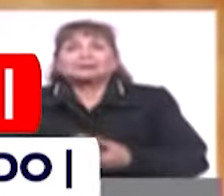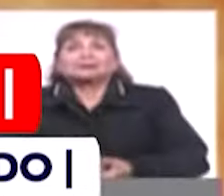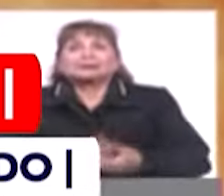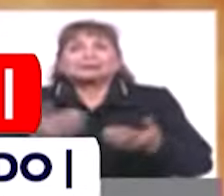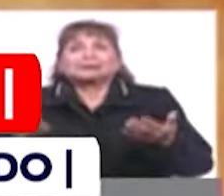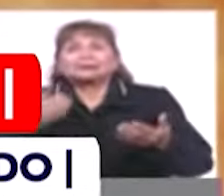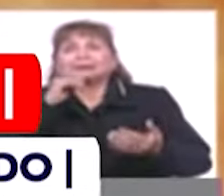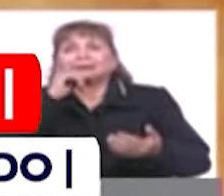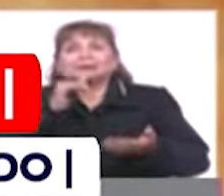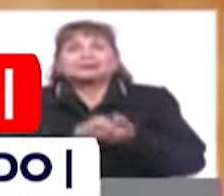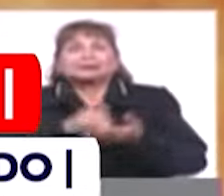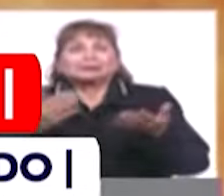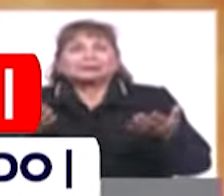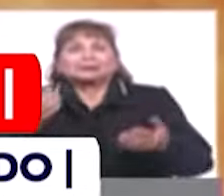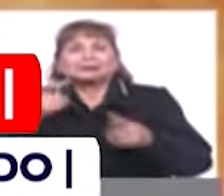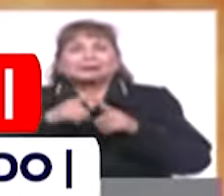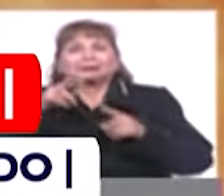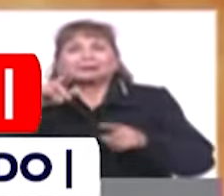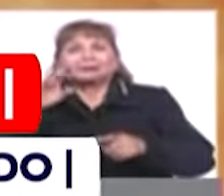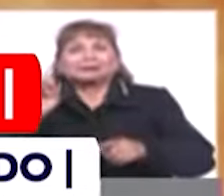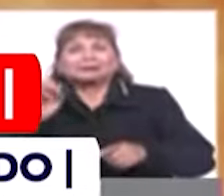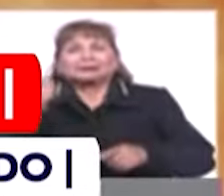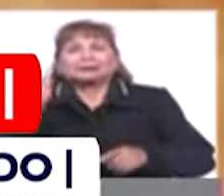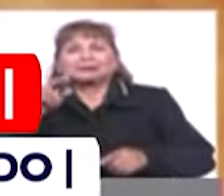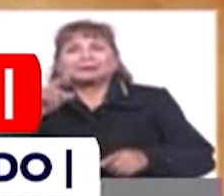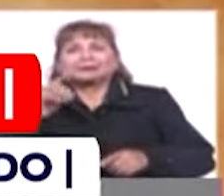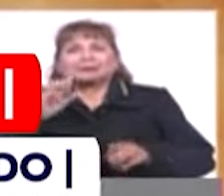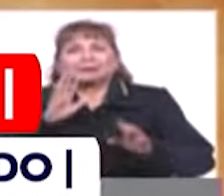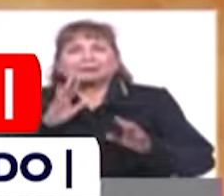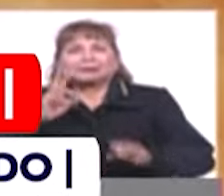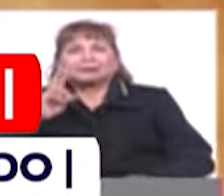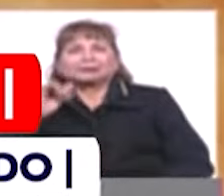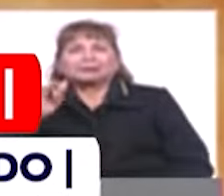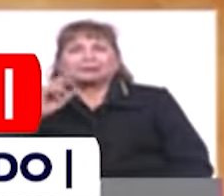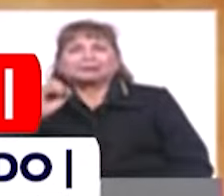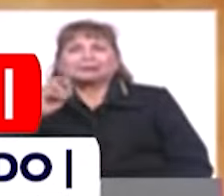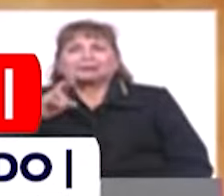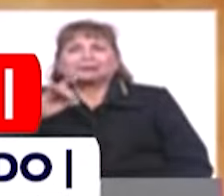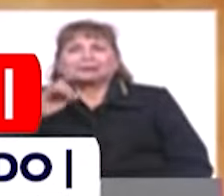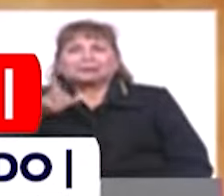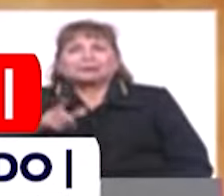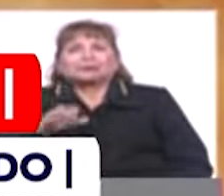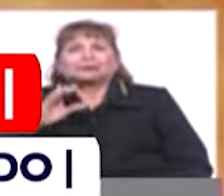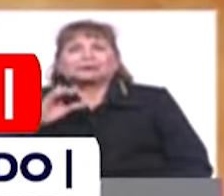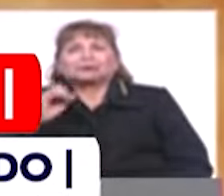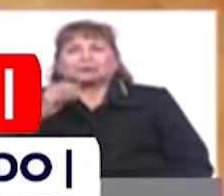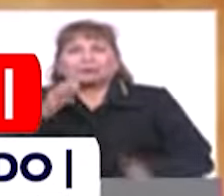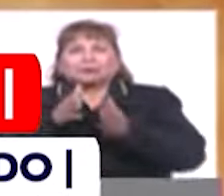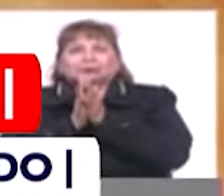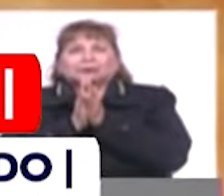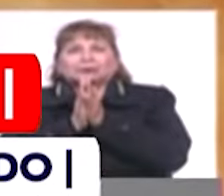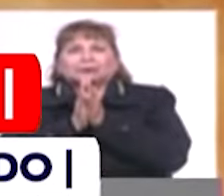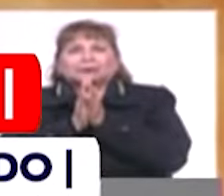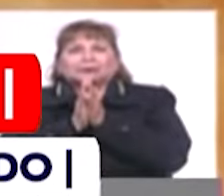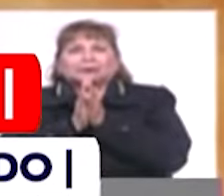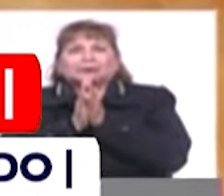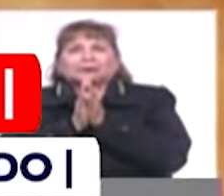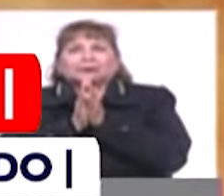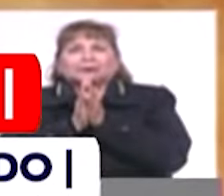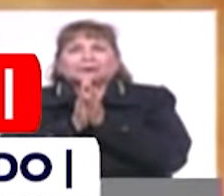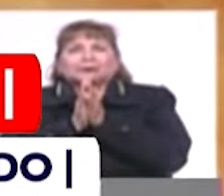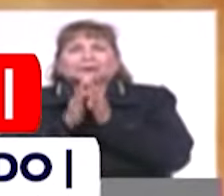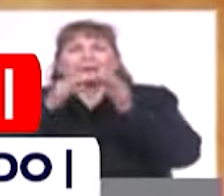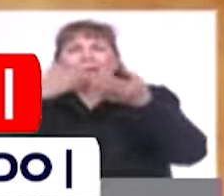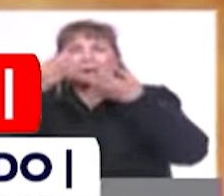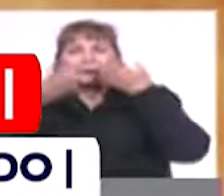aragua bien Hasta el momento el ministro del interior desde que llegó a la comisión no ha respondido nada de lo que ya